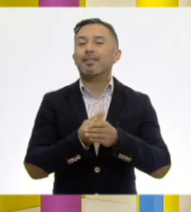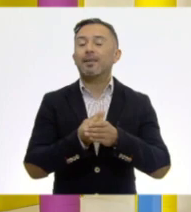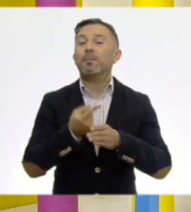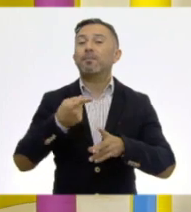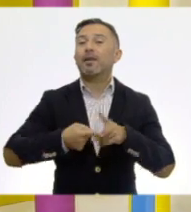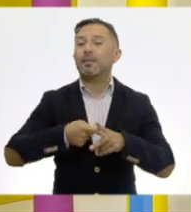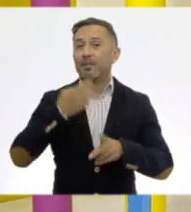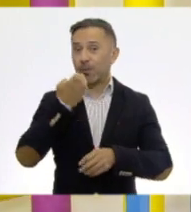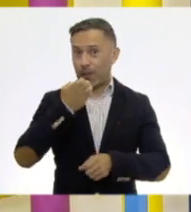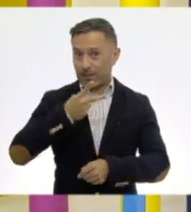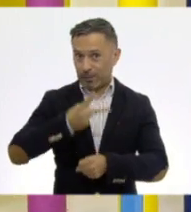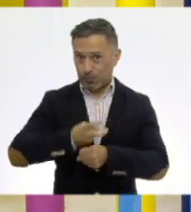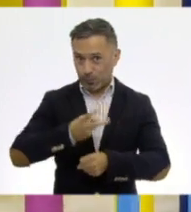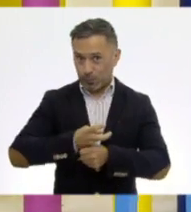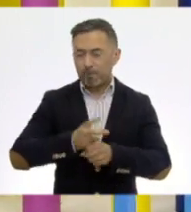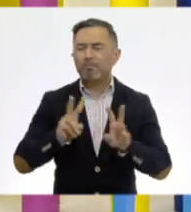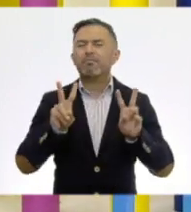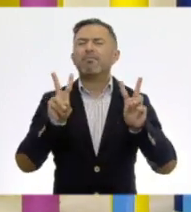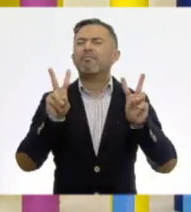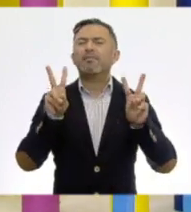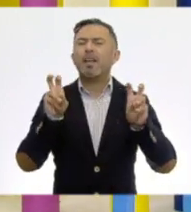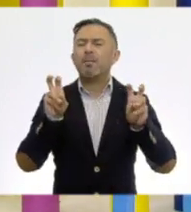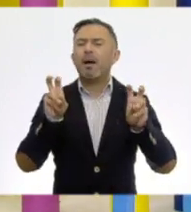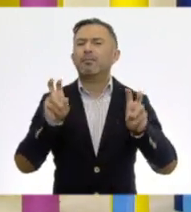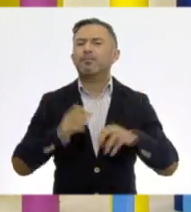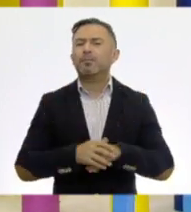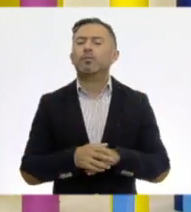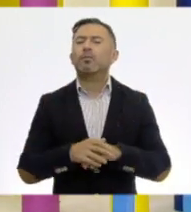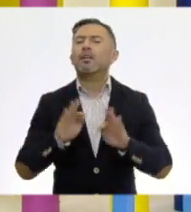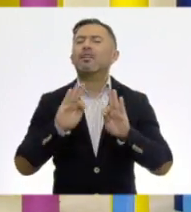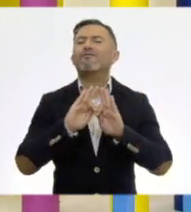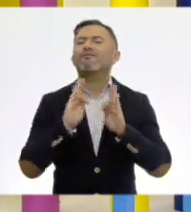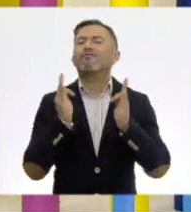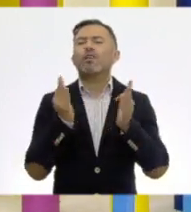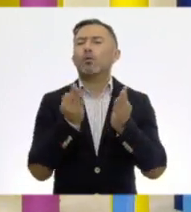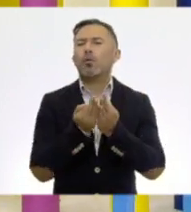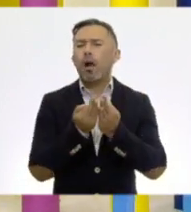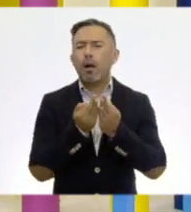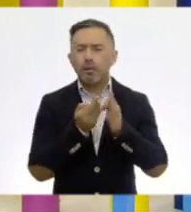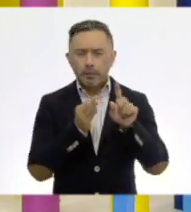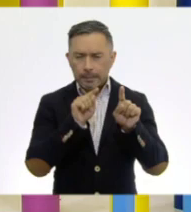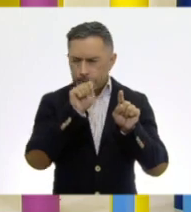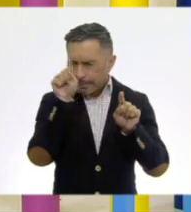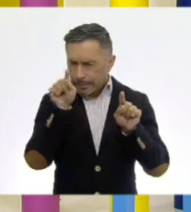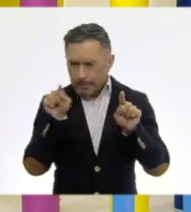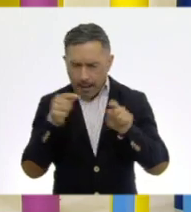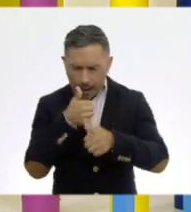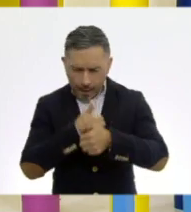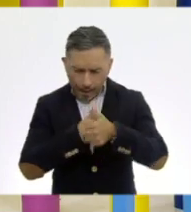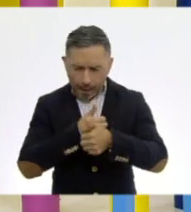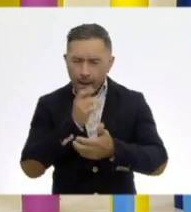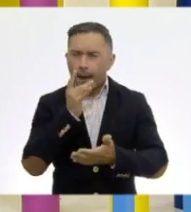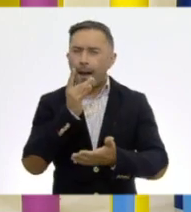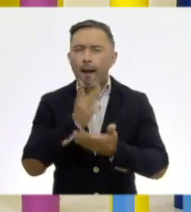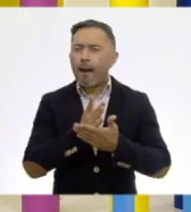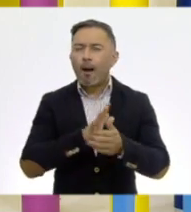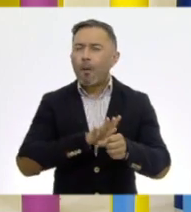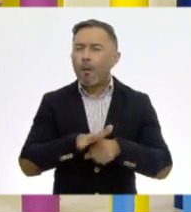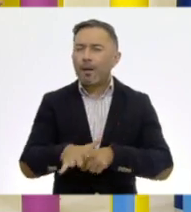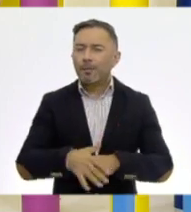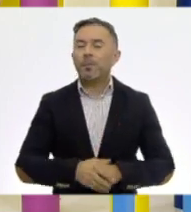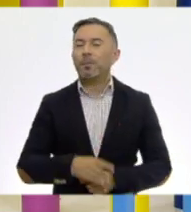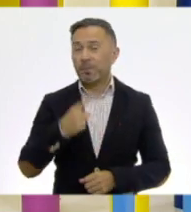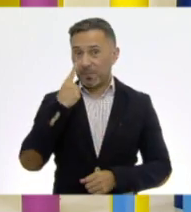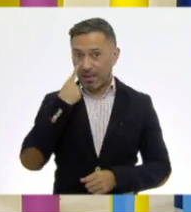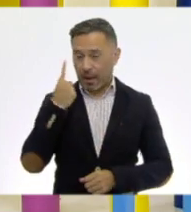segundo grado y el tema es Adivina qué figura es. Y para poder comenzar con estas adivinanzas,